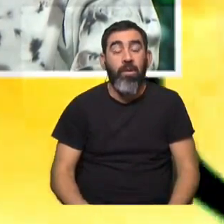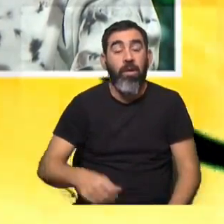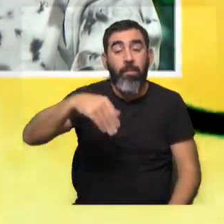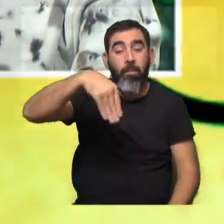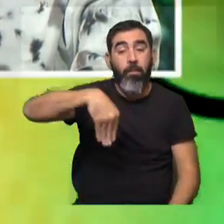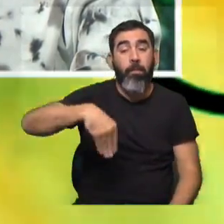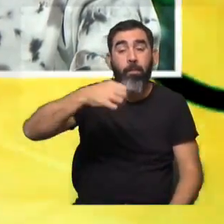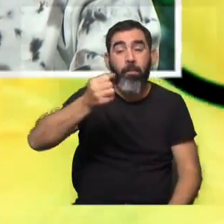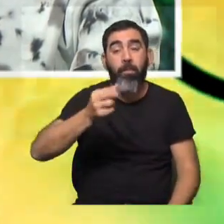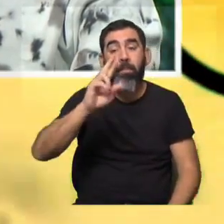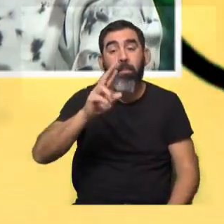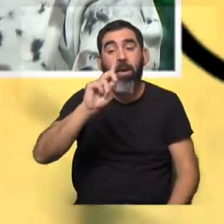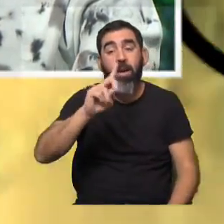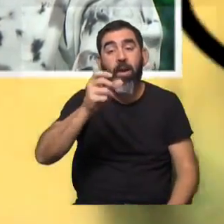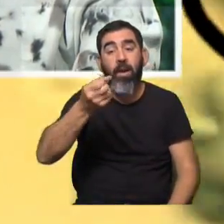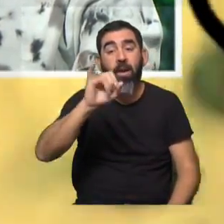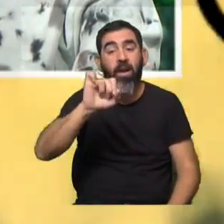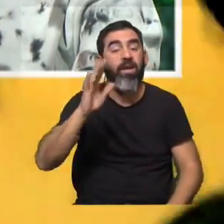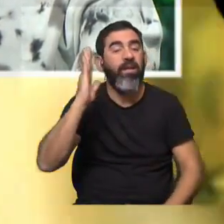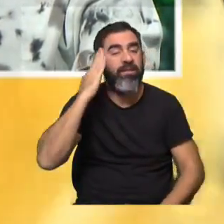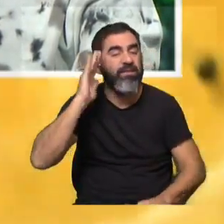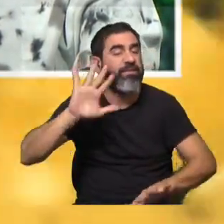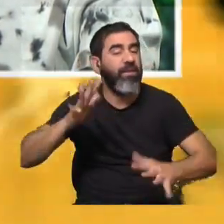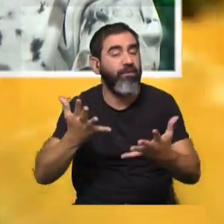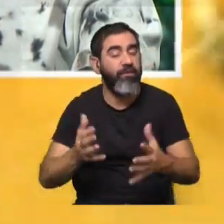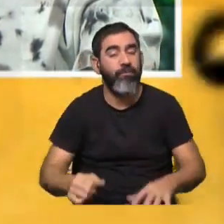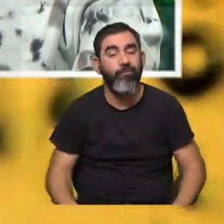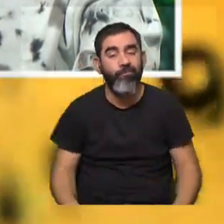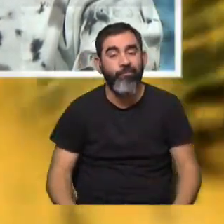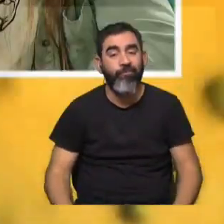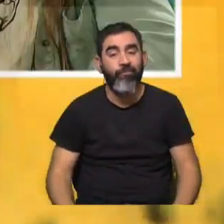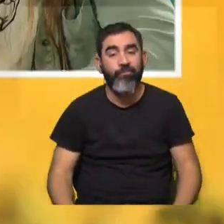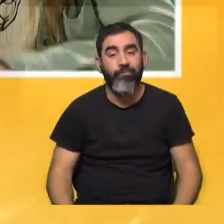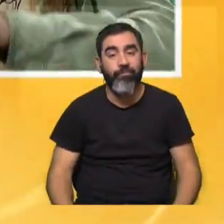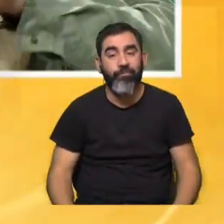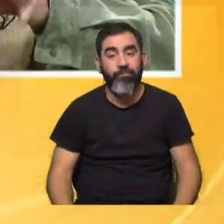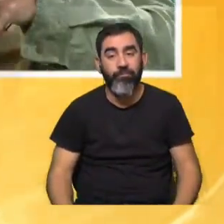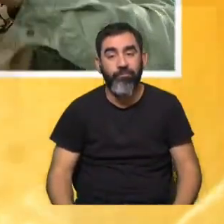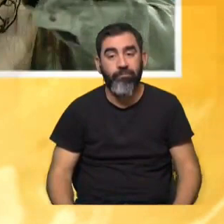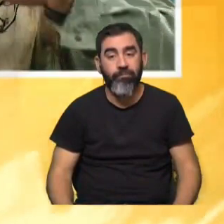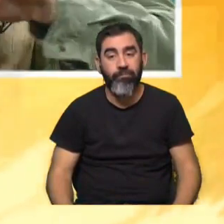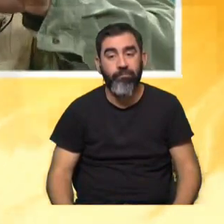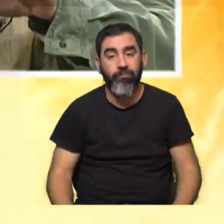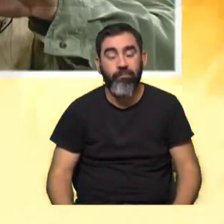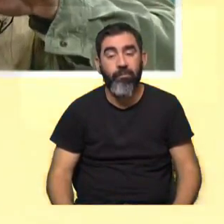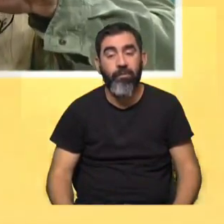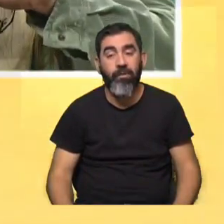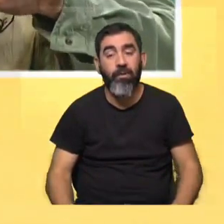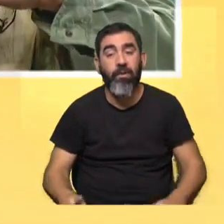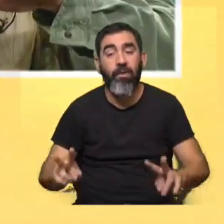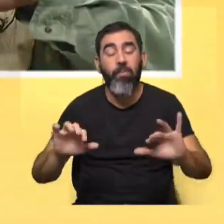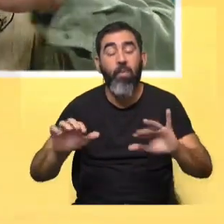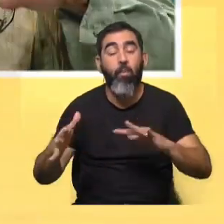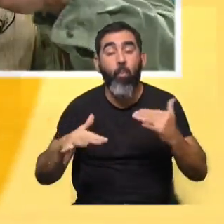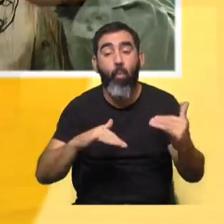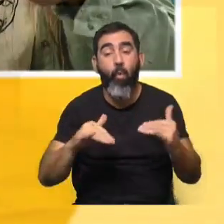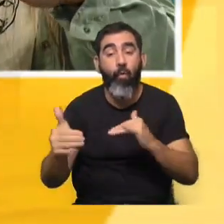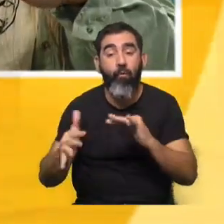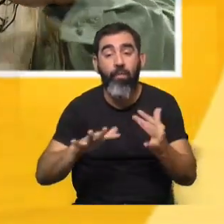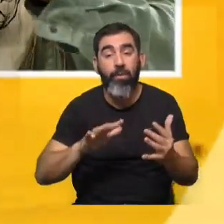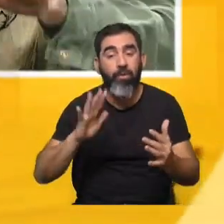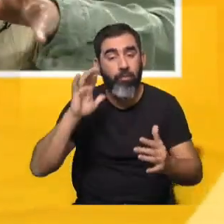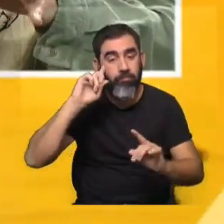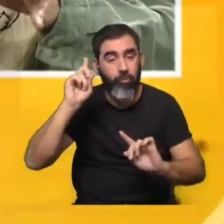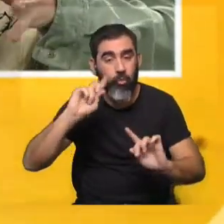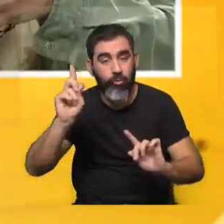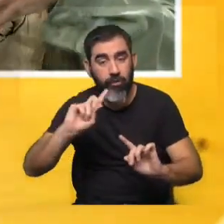margay. Correcto. ¿Qué sabemos del margay? En cuanto a estas cuestiones de movimiento, Sí. la realidad es que en Uruguay no se sabe nada. Así